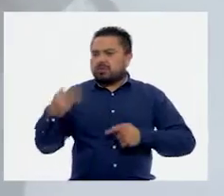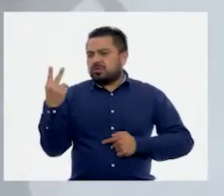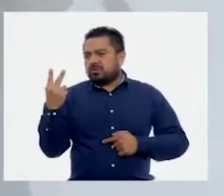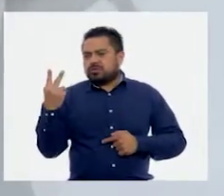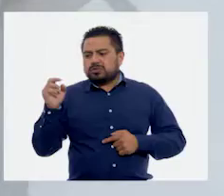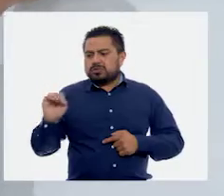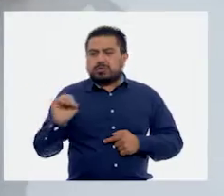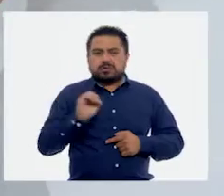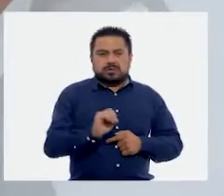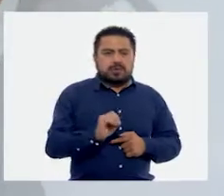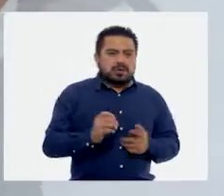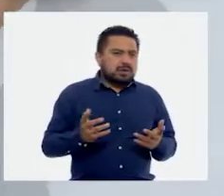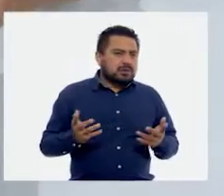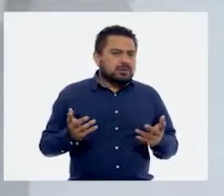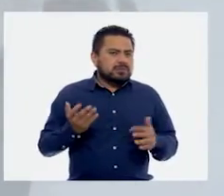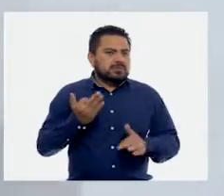0.